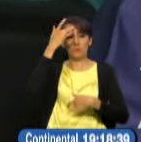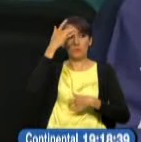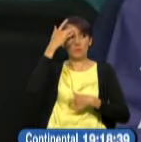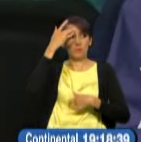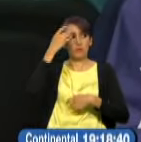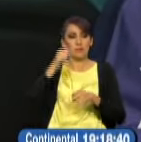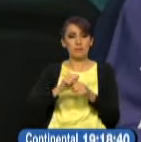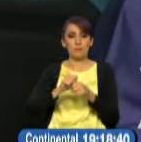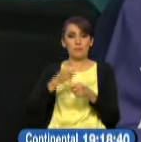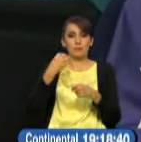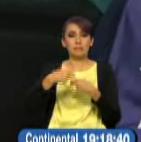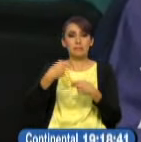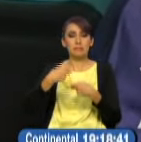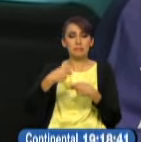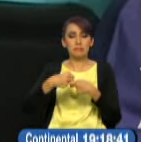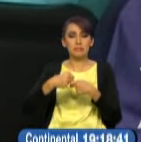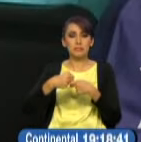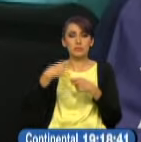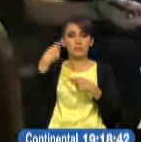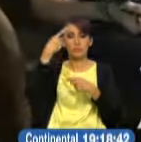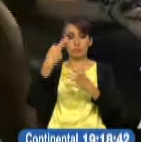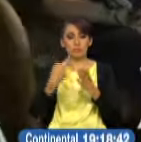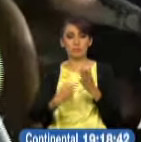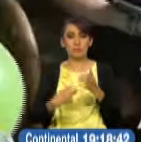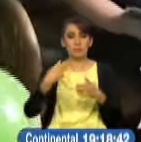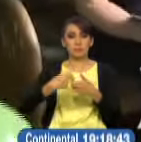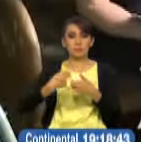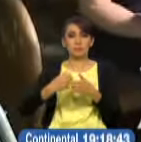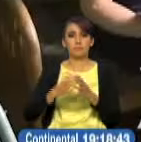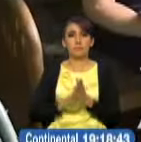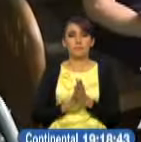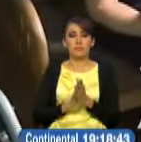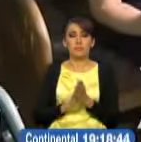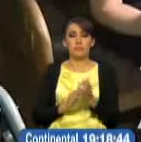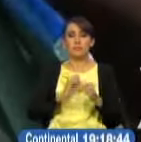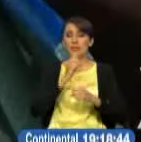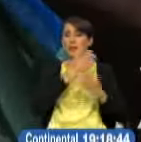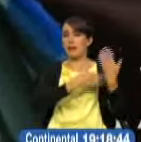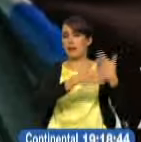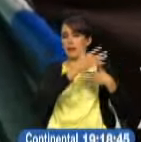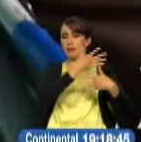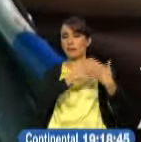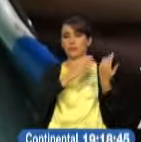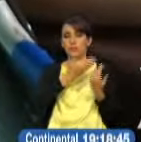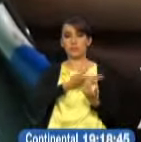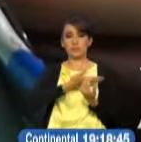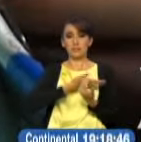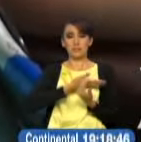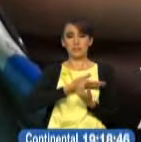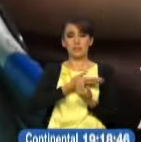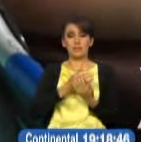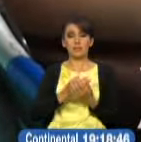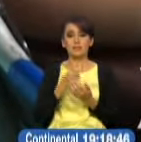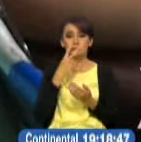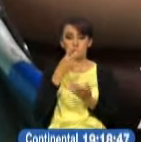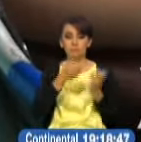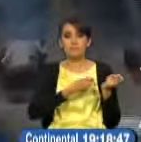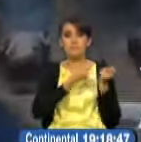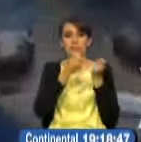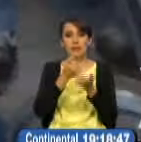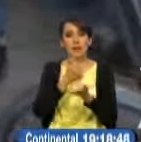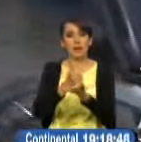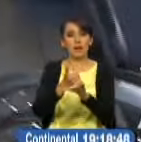Duchenne. Es una enfermedad terminal y progresiva. Años atrás, el inicio de la misión Manuel Espejo con Lenín Moreno en la vicepresidencia benefició a esta familia